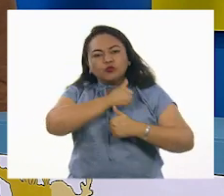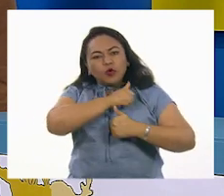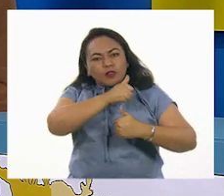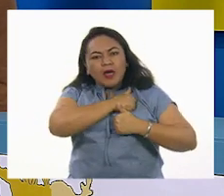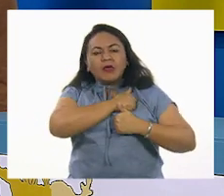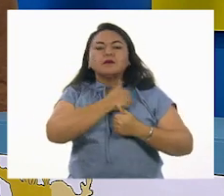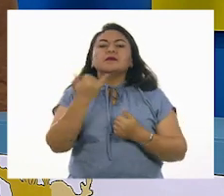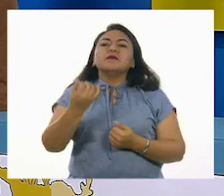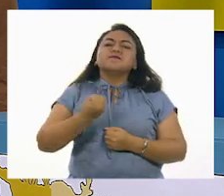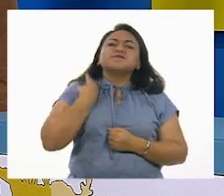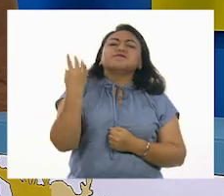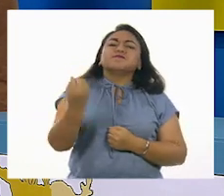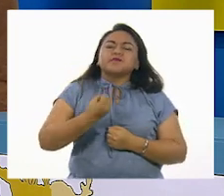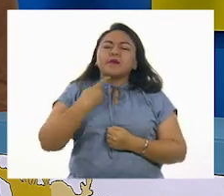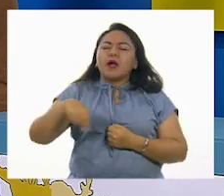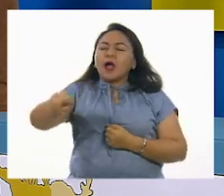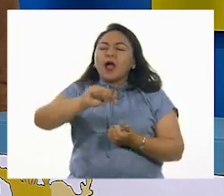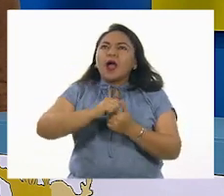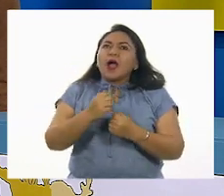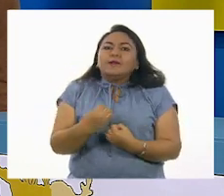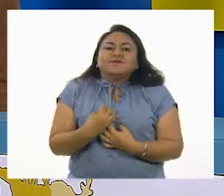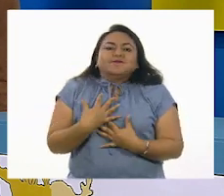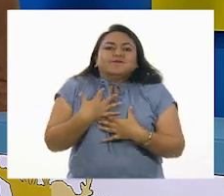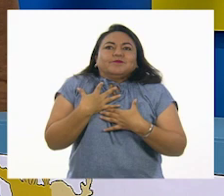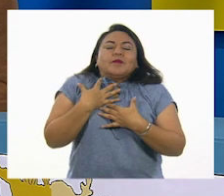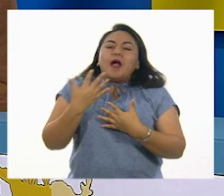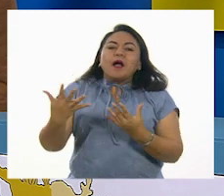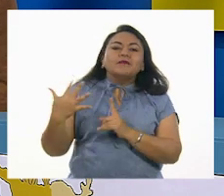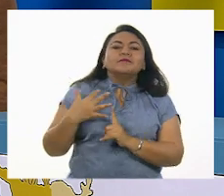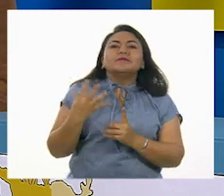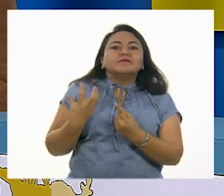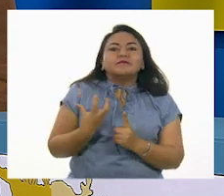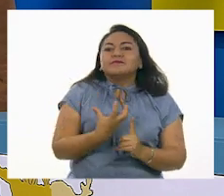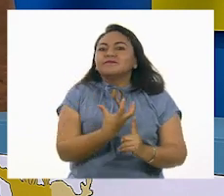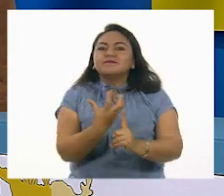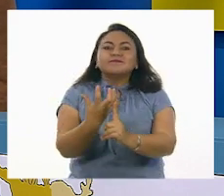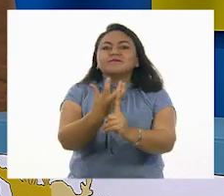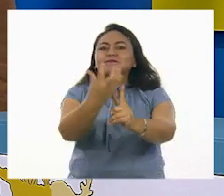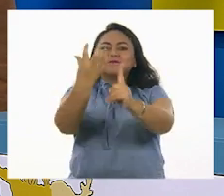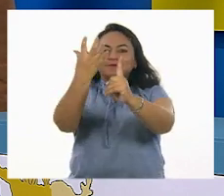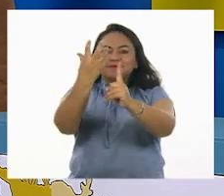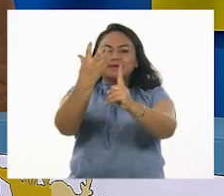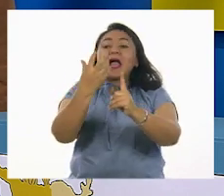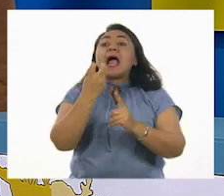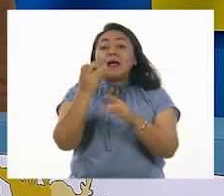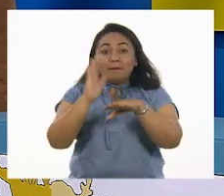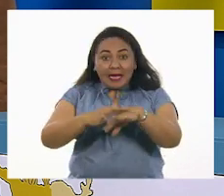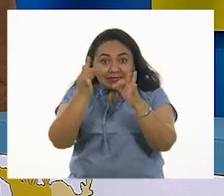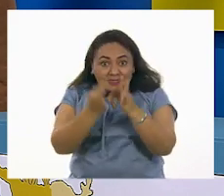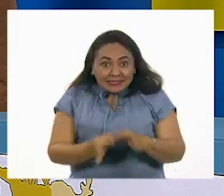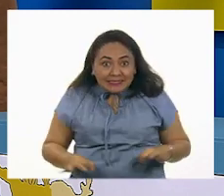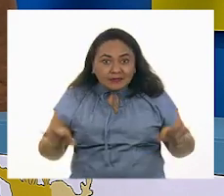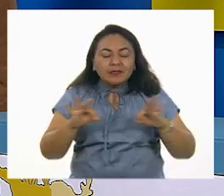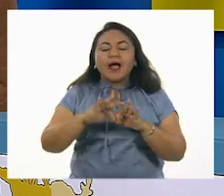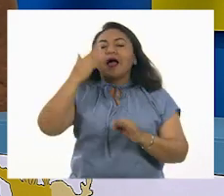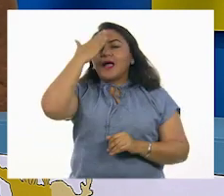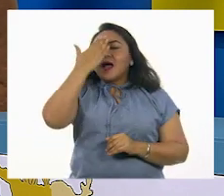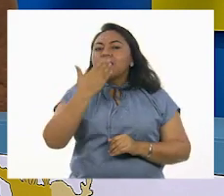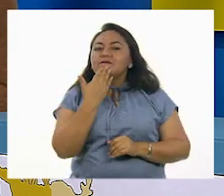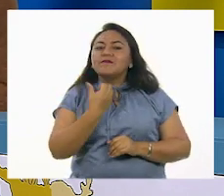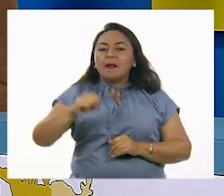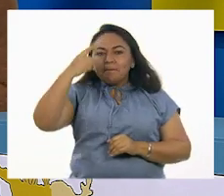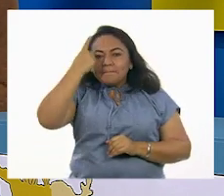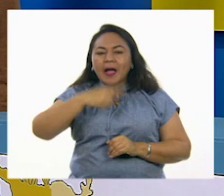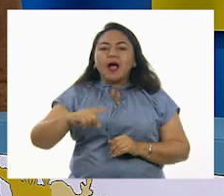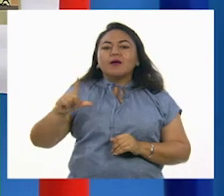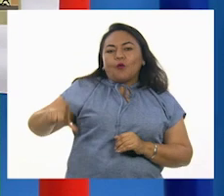pronunciar discursos que animaran a sus tropas a continuar con las conquistas. Y, lo más importante, la habilidad para tomar decisiones